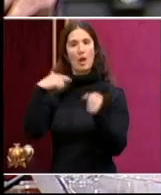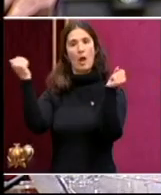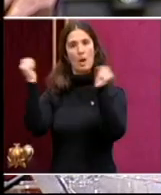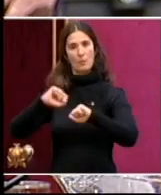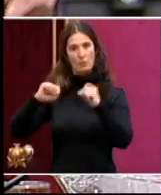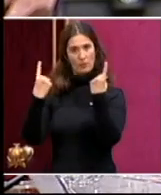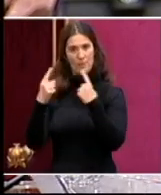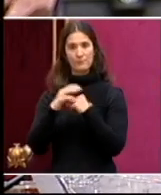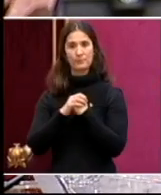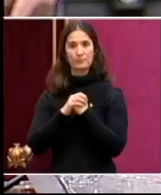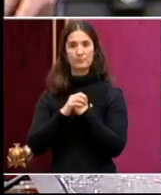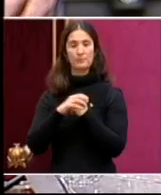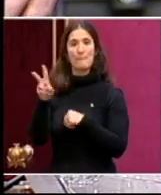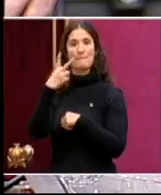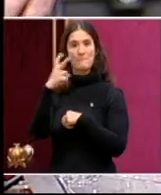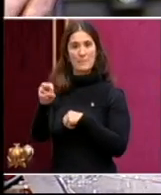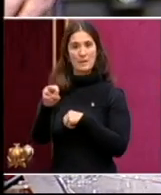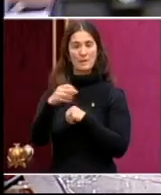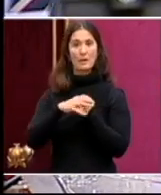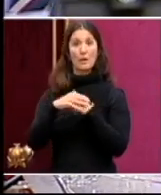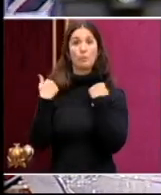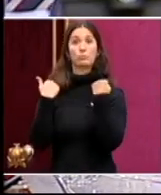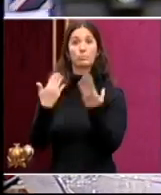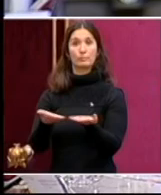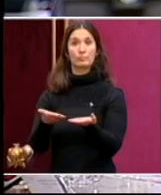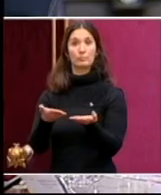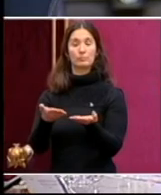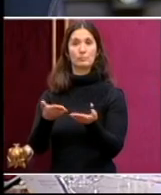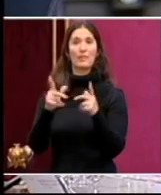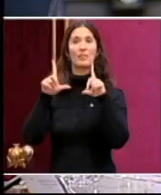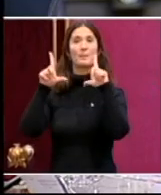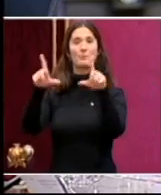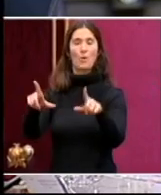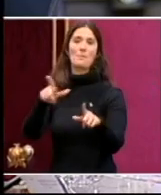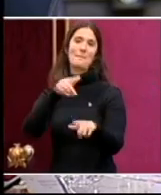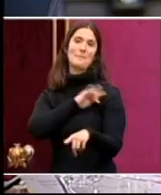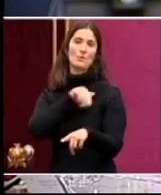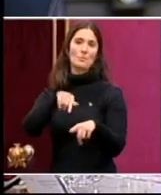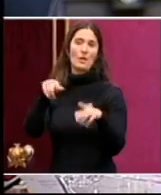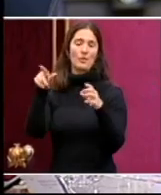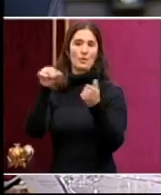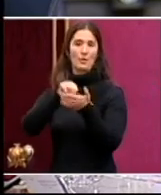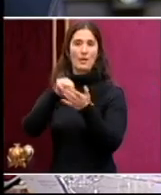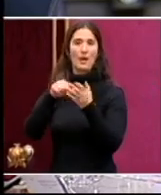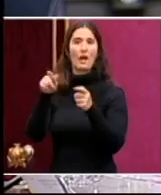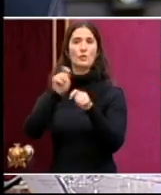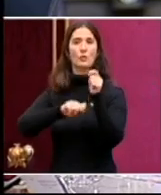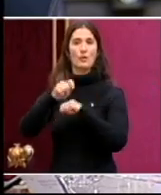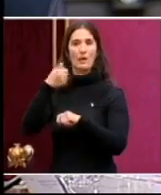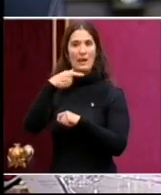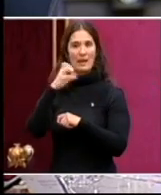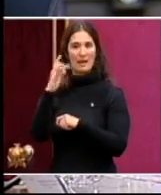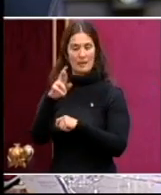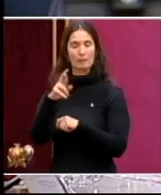Aprobación definitiva. 20. Concesión del diploma al mérito por la ciudad a la asociación Ager.